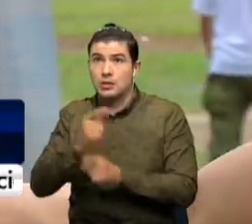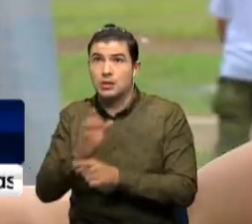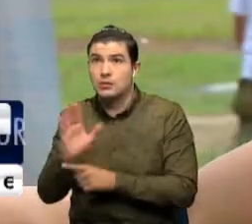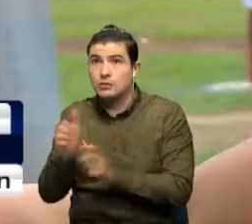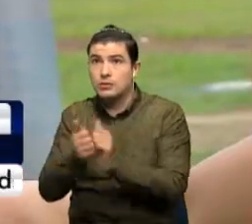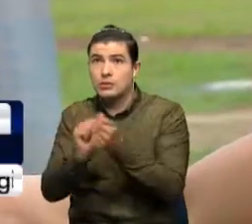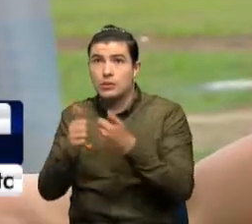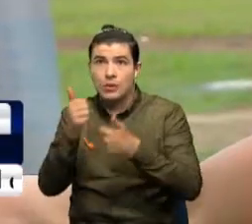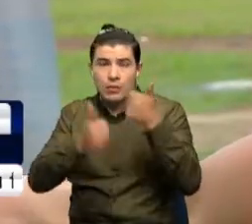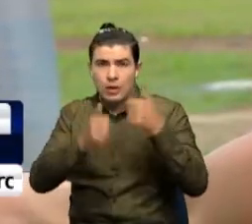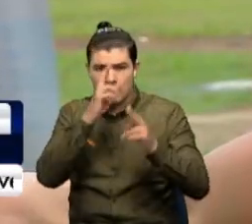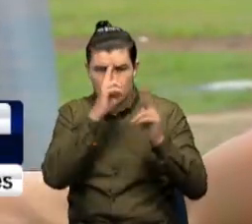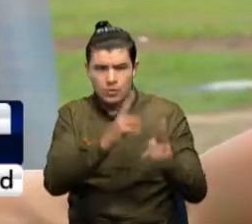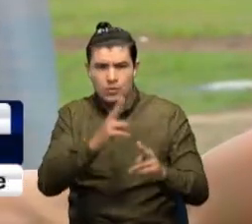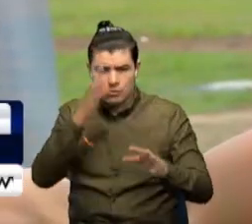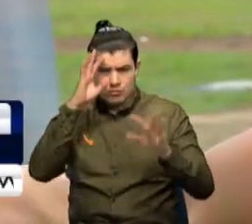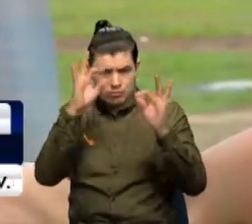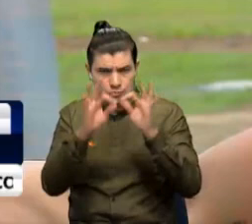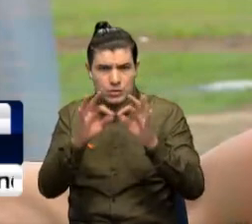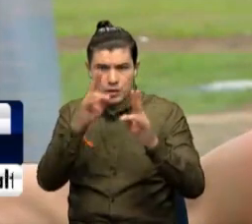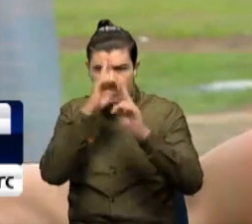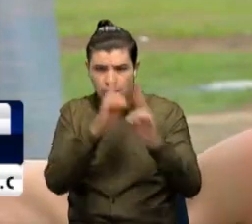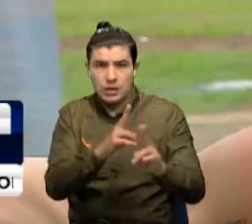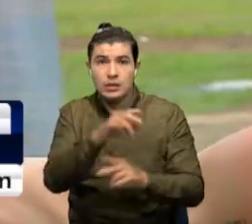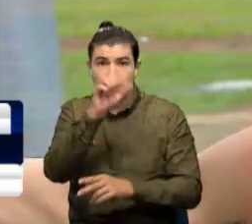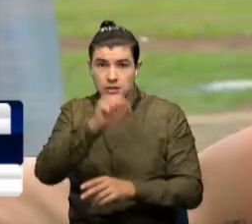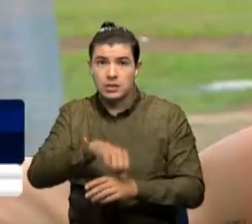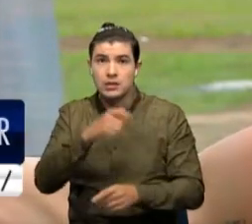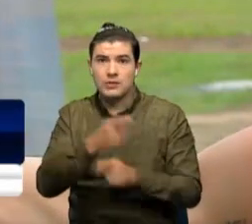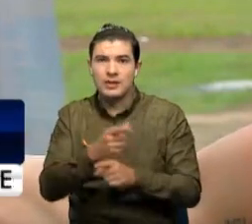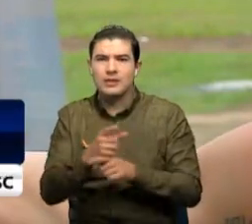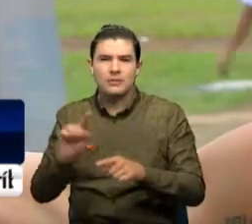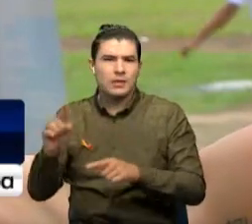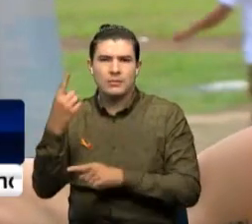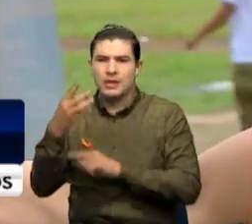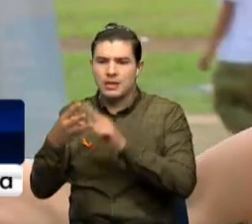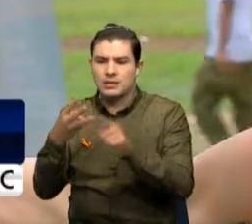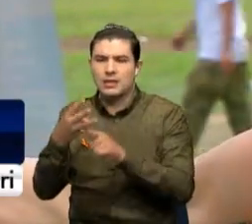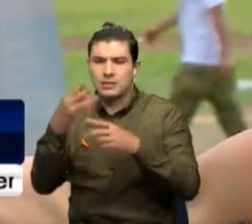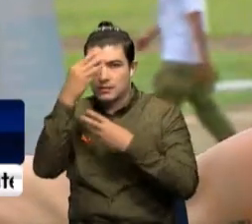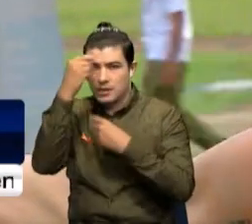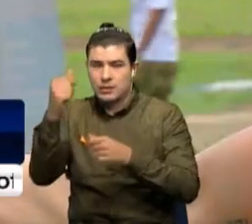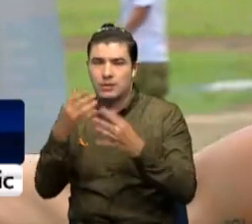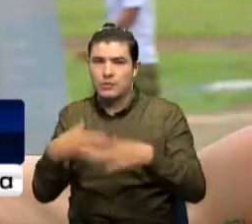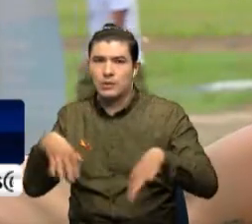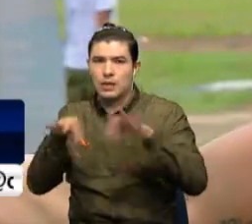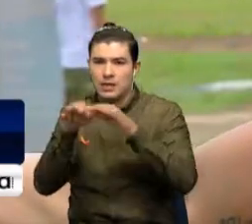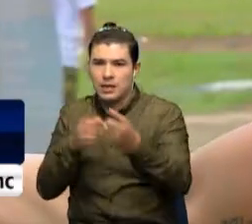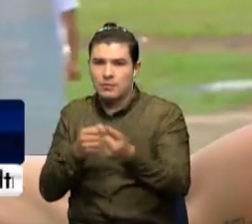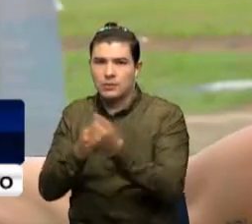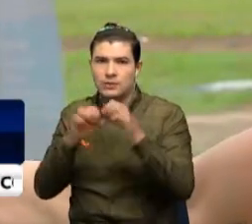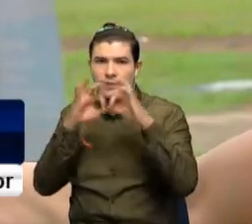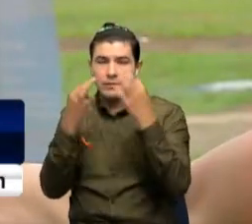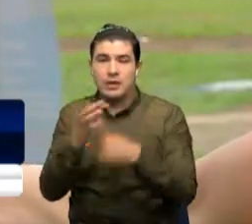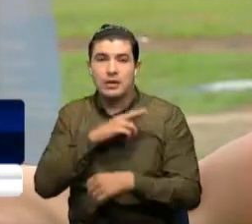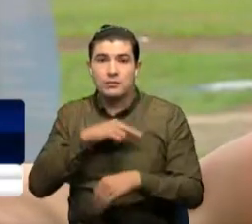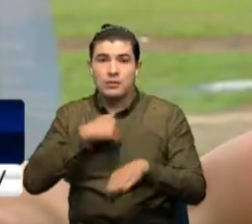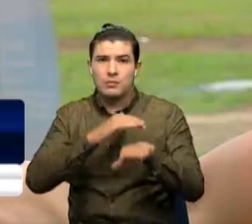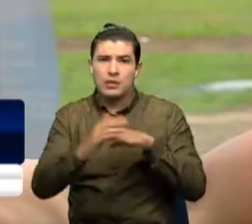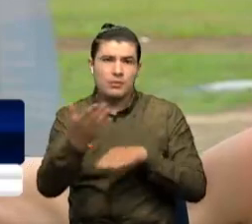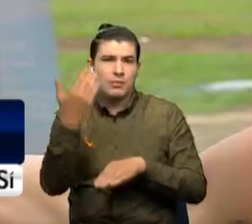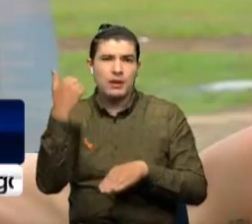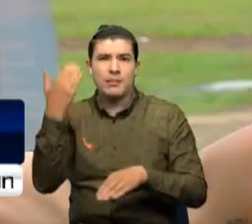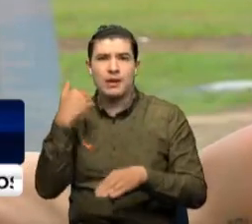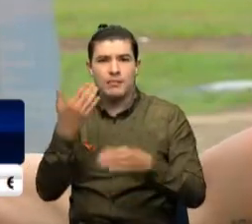fundamentales, que son el honor, la lealtad y la honestidad. Son principios de la base familiar. Invitamos a todas las personas en Colombia para que practiquen este